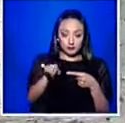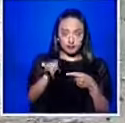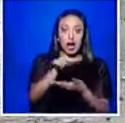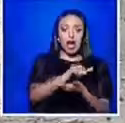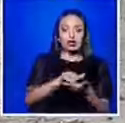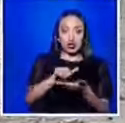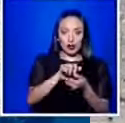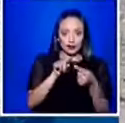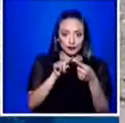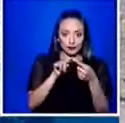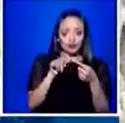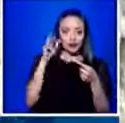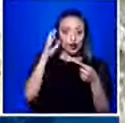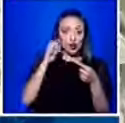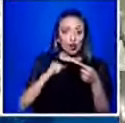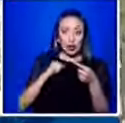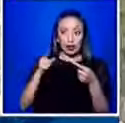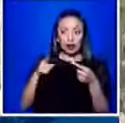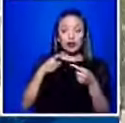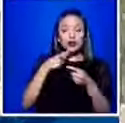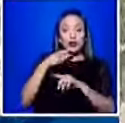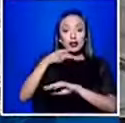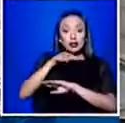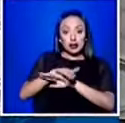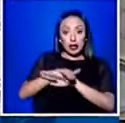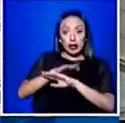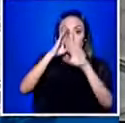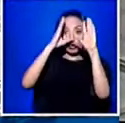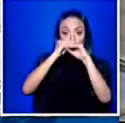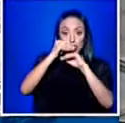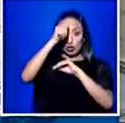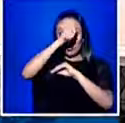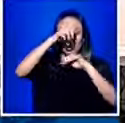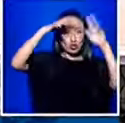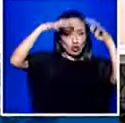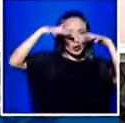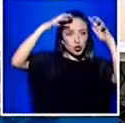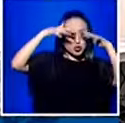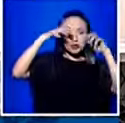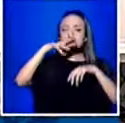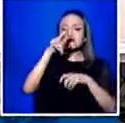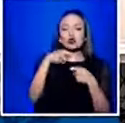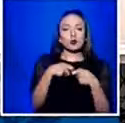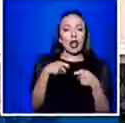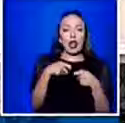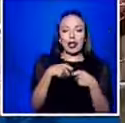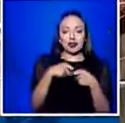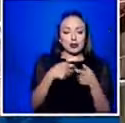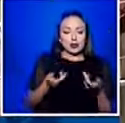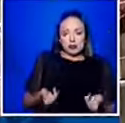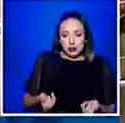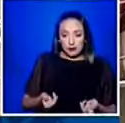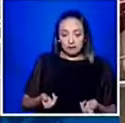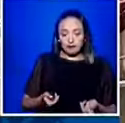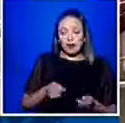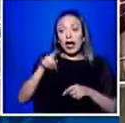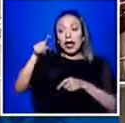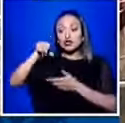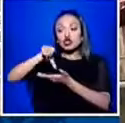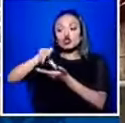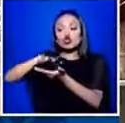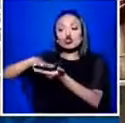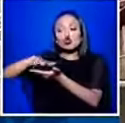En Cuenca, las precipitaciones de la tarde y noche del domingo no fueron suficientes. Las crecidas de los caudales fueron súbitas porque las lluvias se